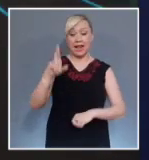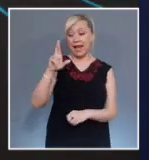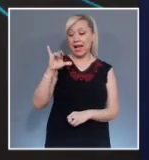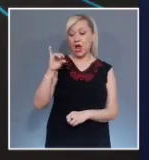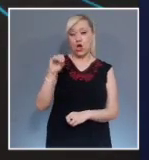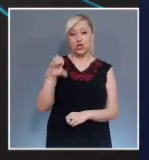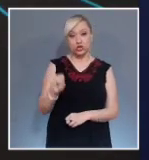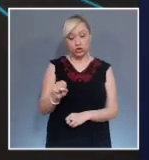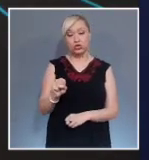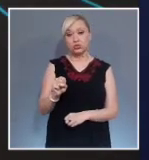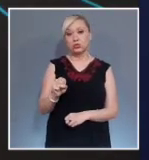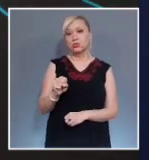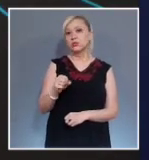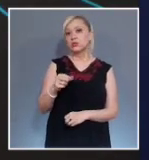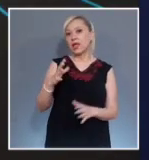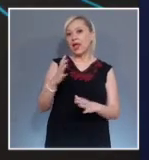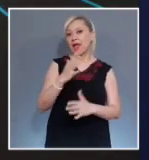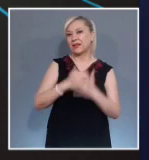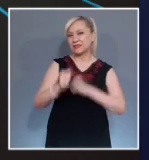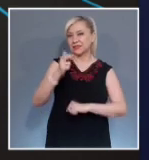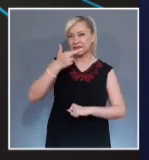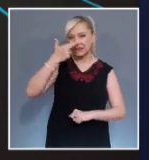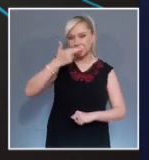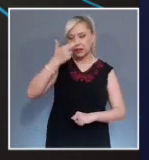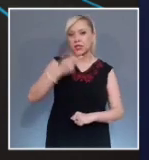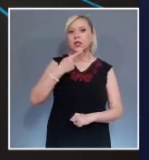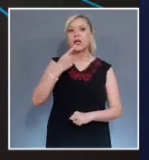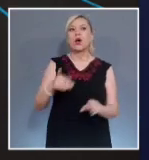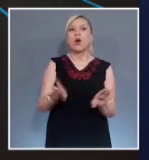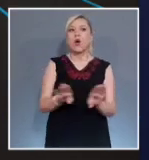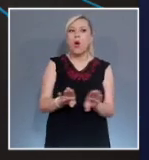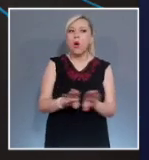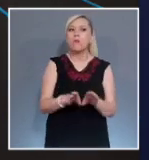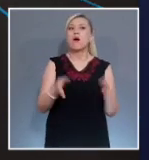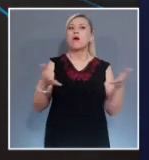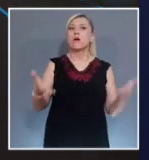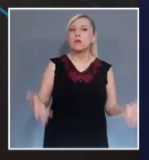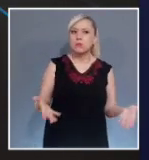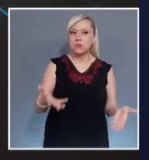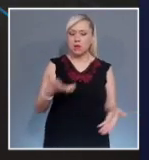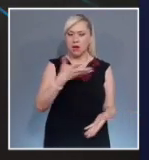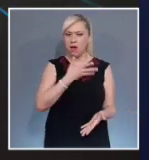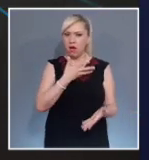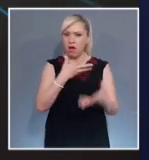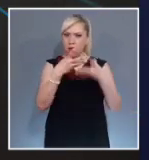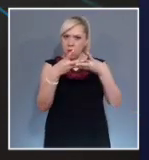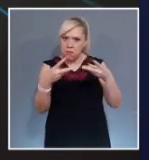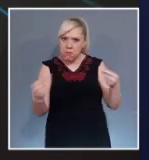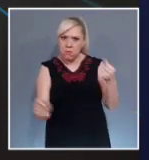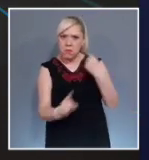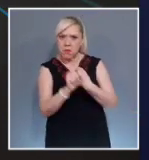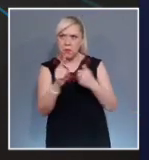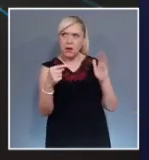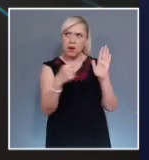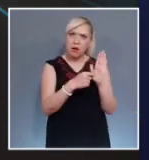Nacional de Procedimientos Civiles si cuenta con mecanismos alternativos de solución de conflictos atractivos